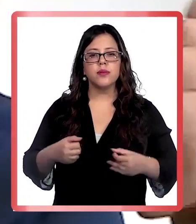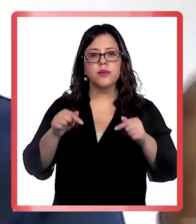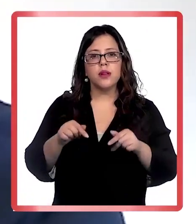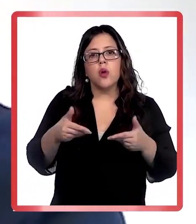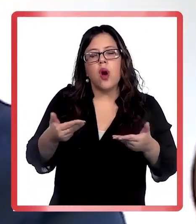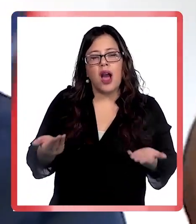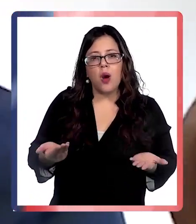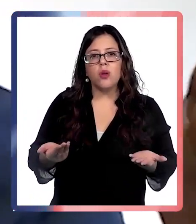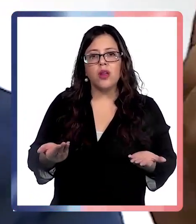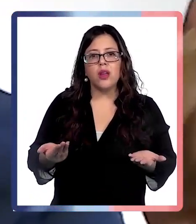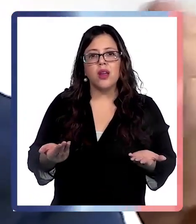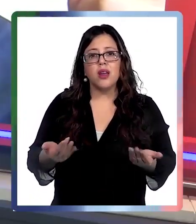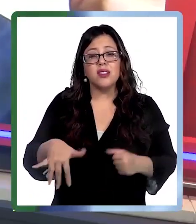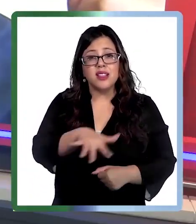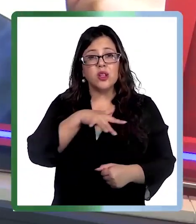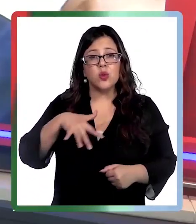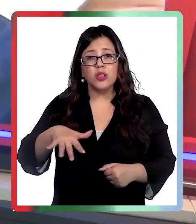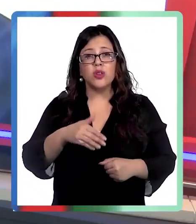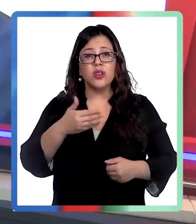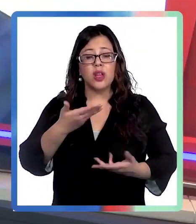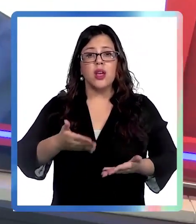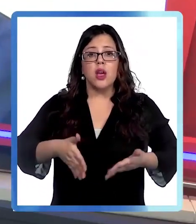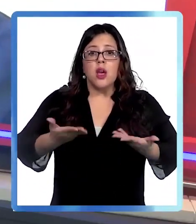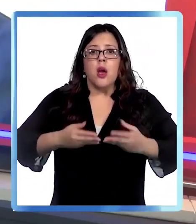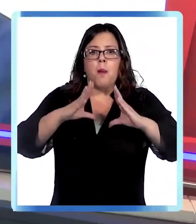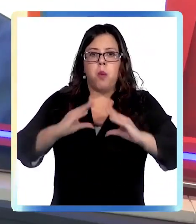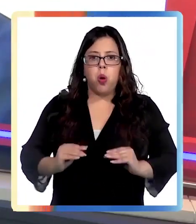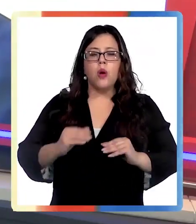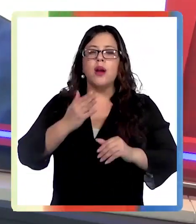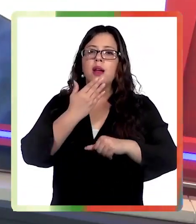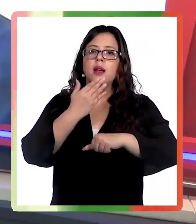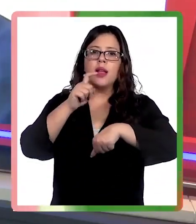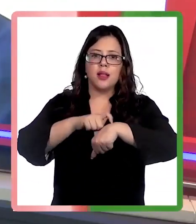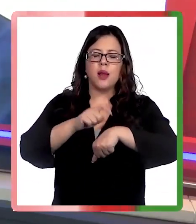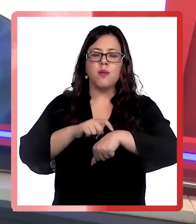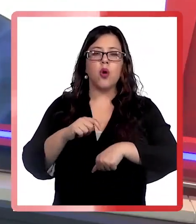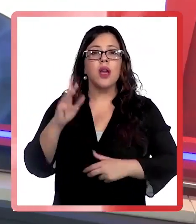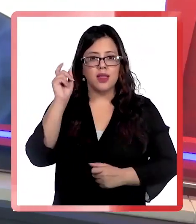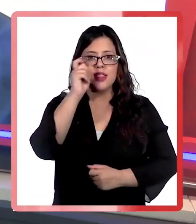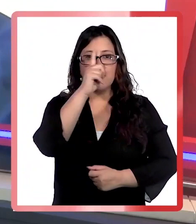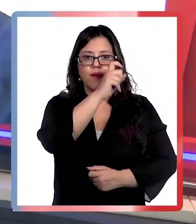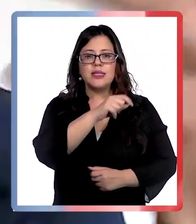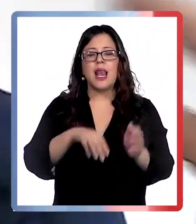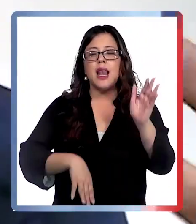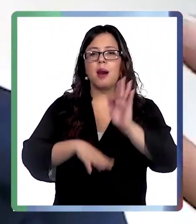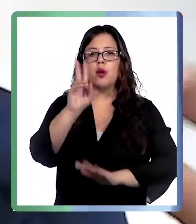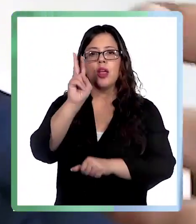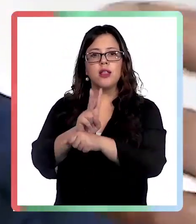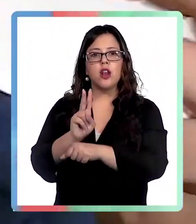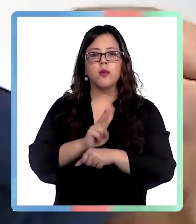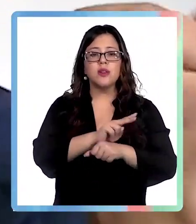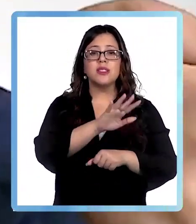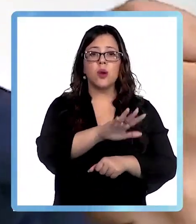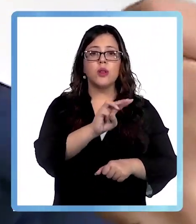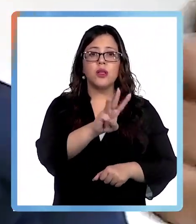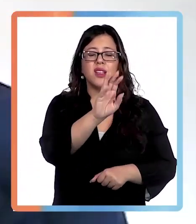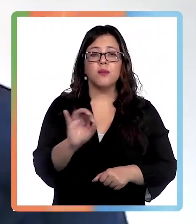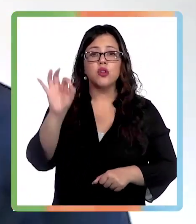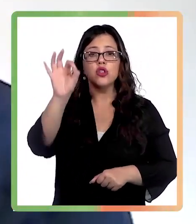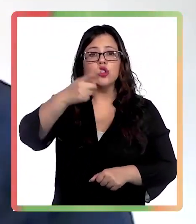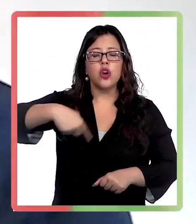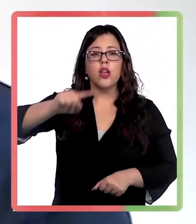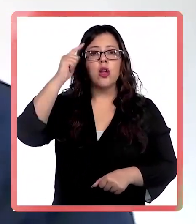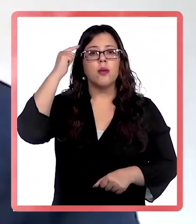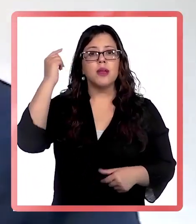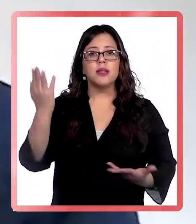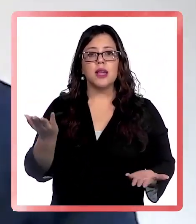tema del tiempo también que es crítico, la mayoría de los docentes, el 53%, piensa que no es viable o no tiene considerado